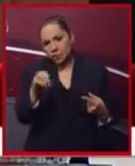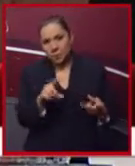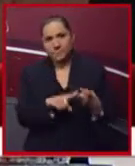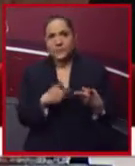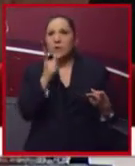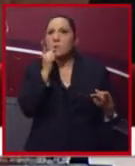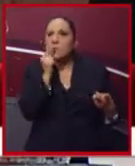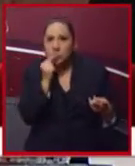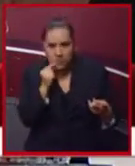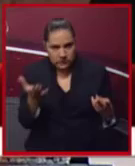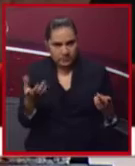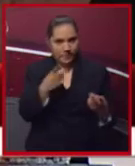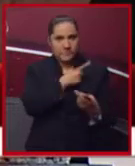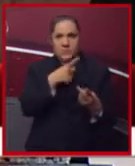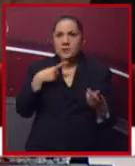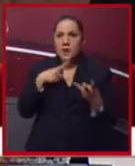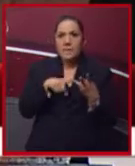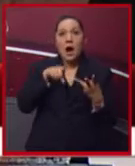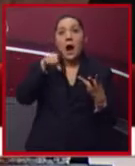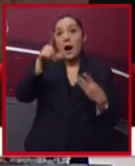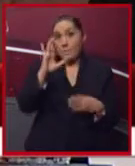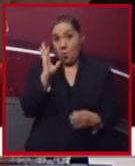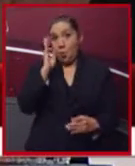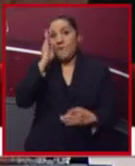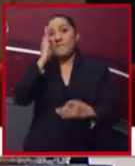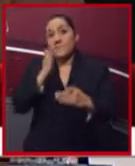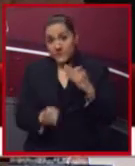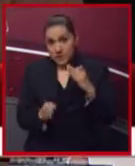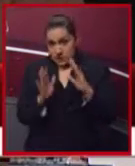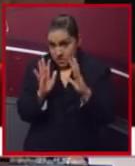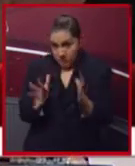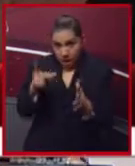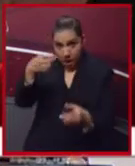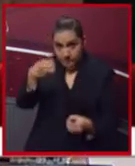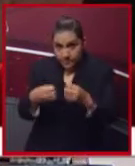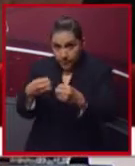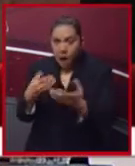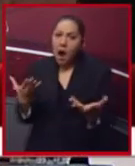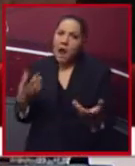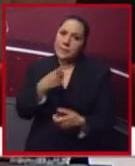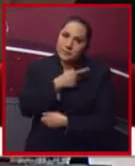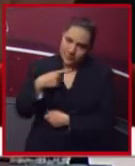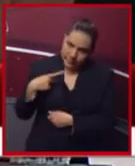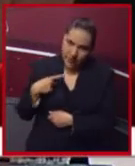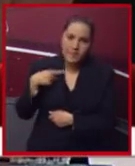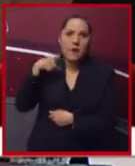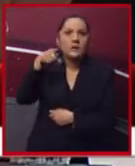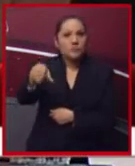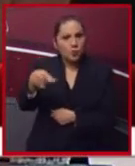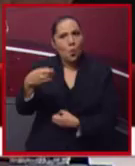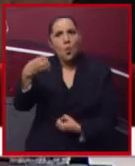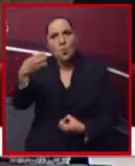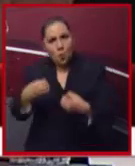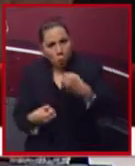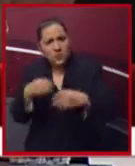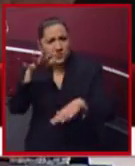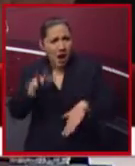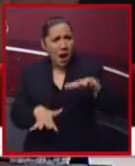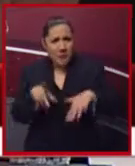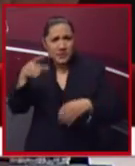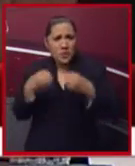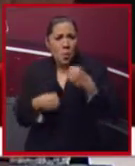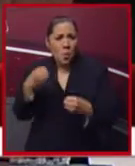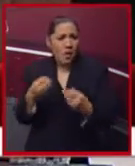finalmente por suerte llegamos al sistema de justicia, pues tenemos que enfrentarnos ahora a los jueces, que también son indolentes, que son